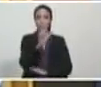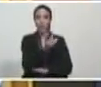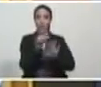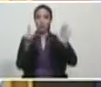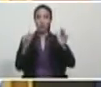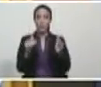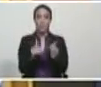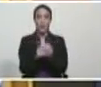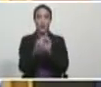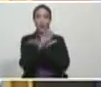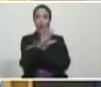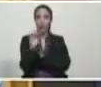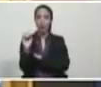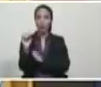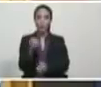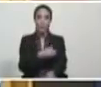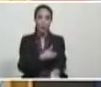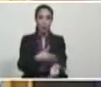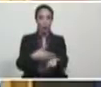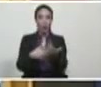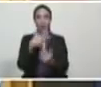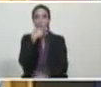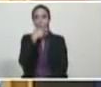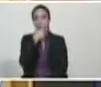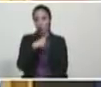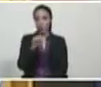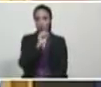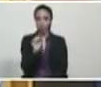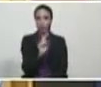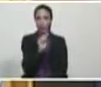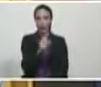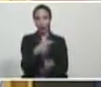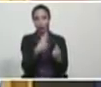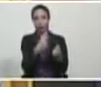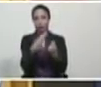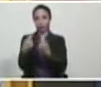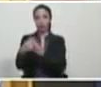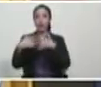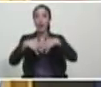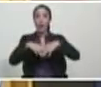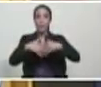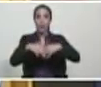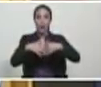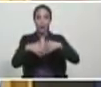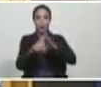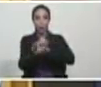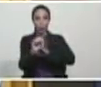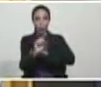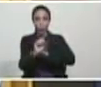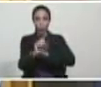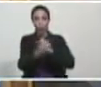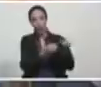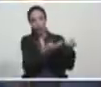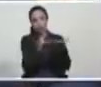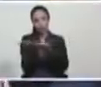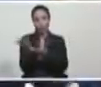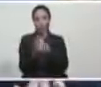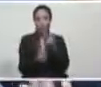millones de bolívares a las industrias automotrices del país en el arranque de